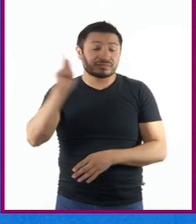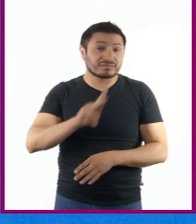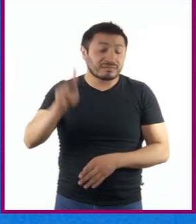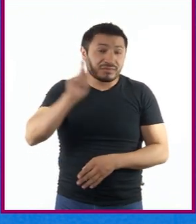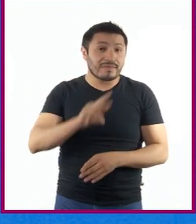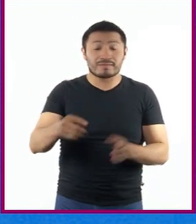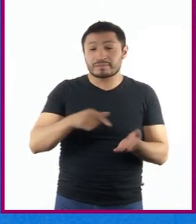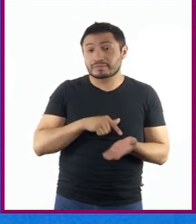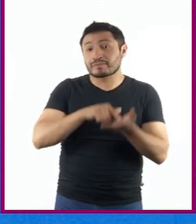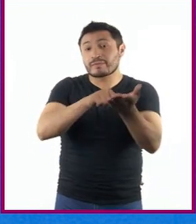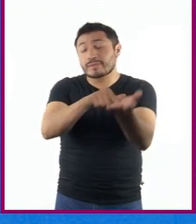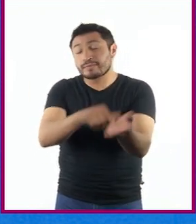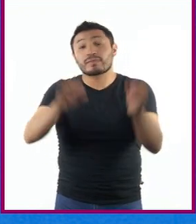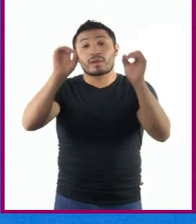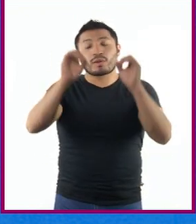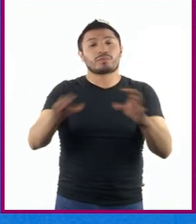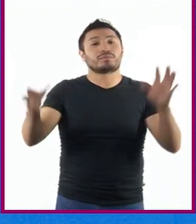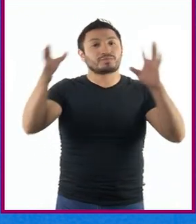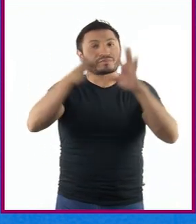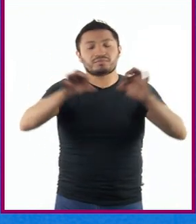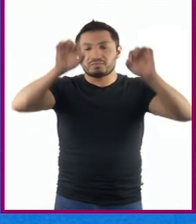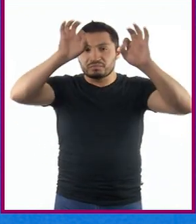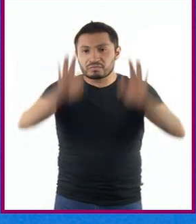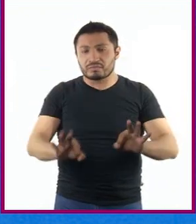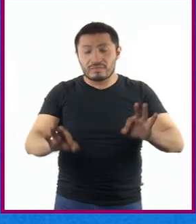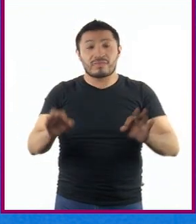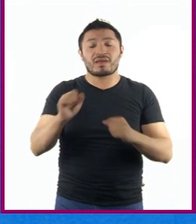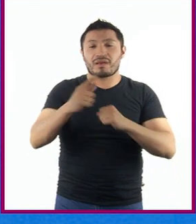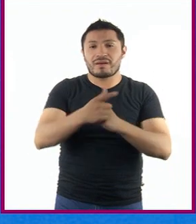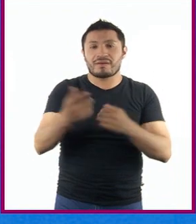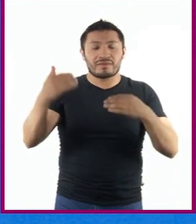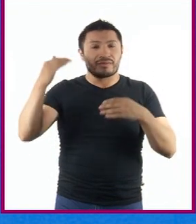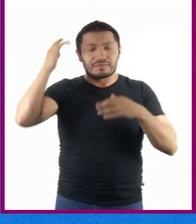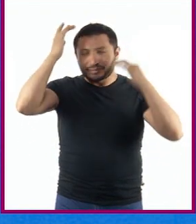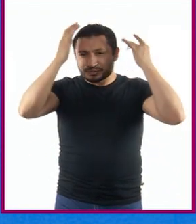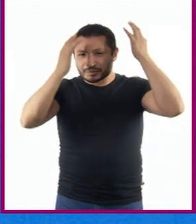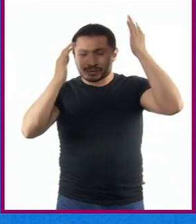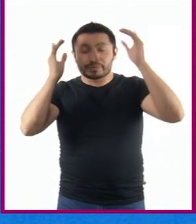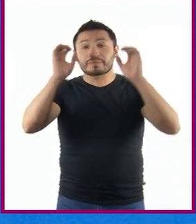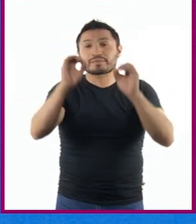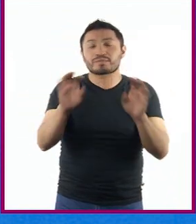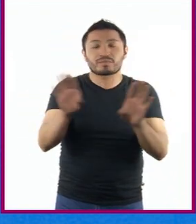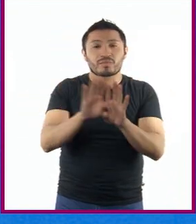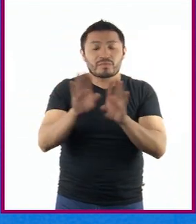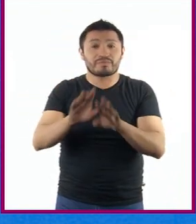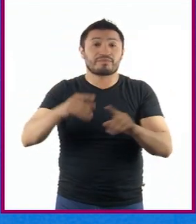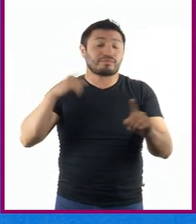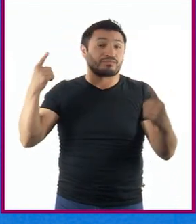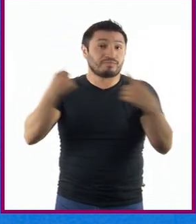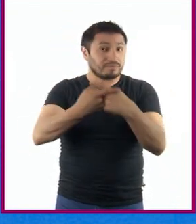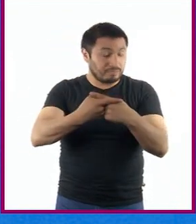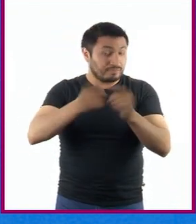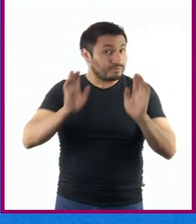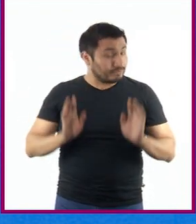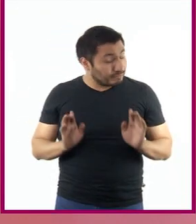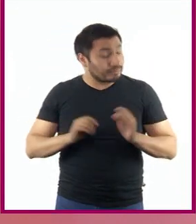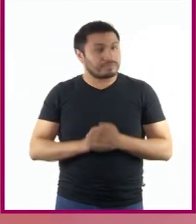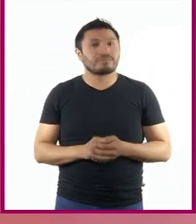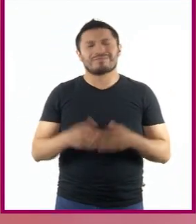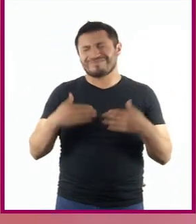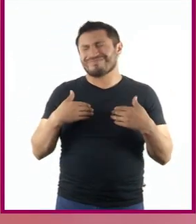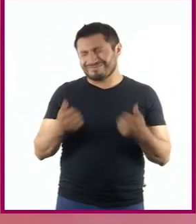demostrar o justificar una cosa a través de razonamientos o, en su caso, refutarlos. Ahora entiendo.